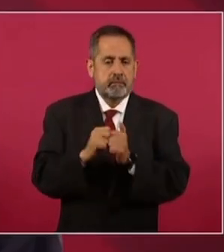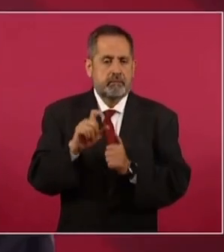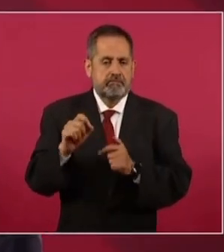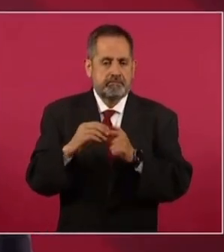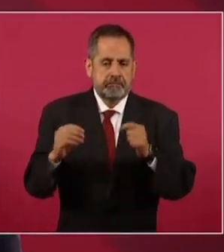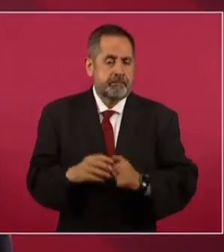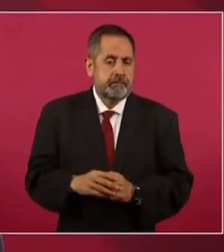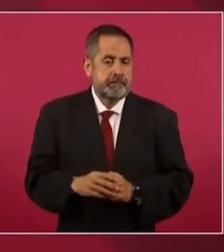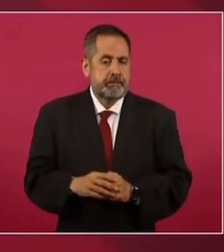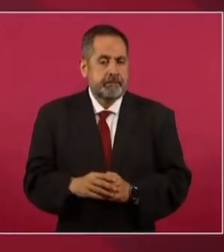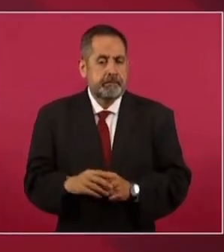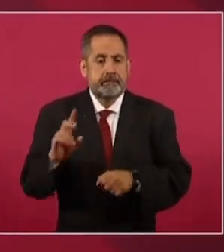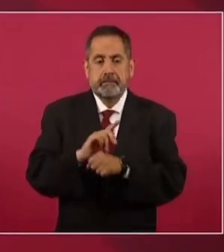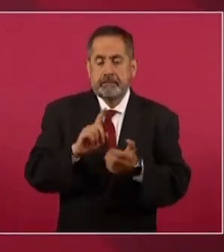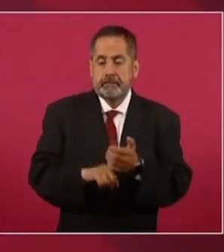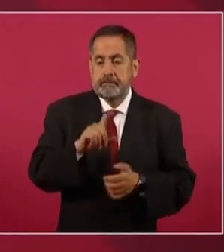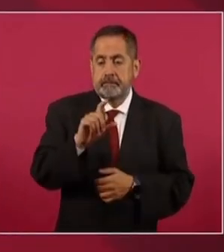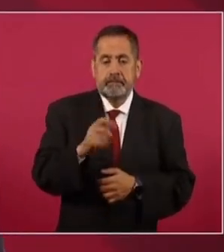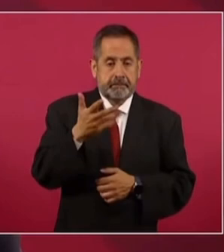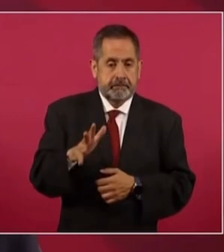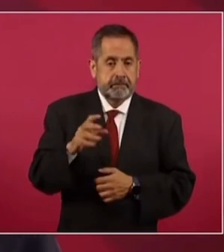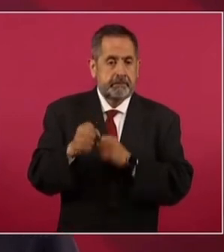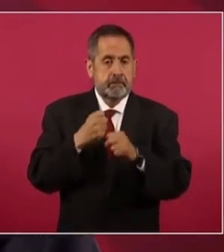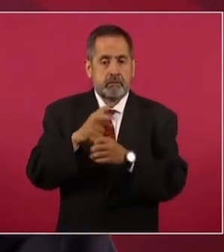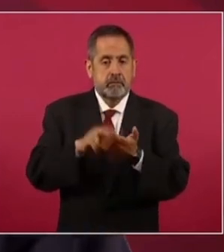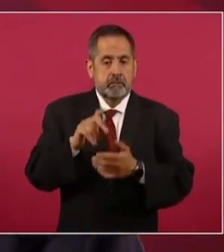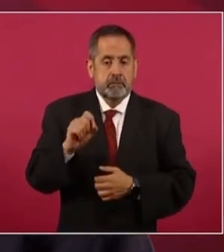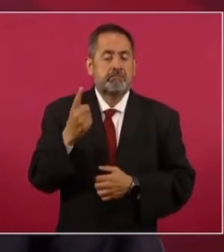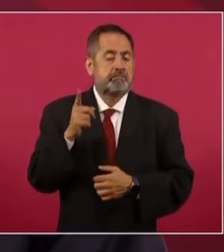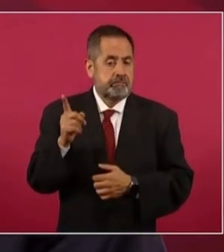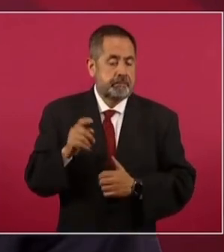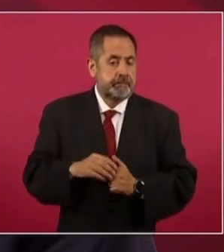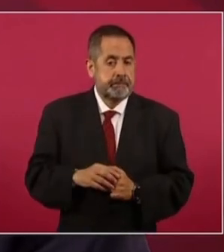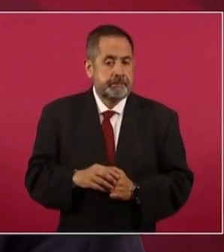16.008.20 pesos. El 20.10.2021,